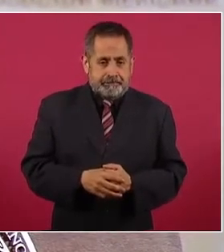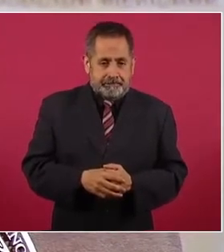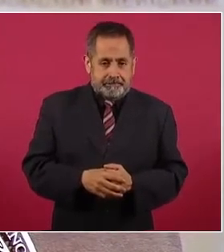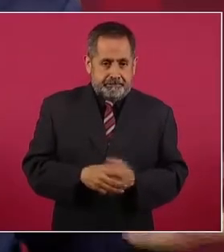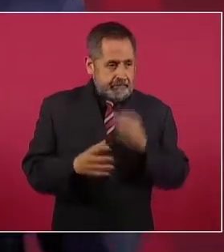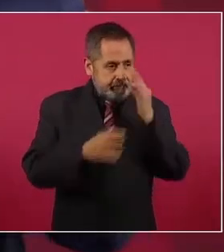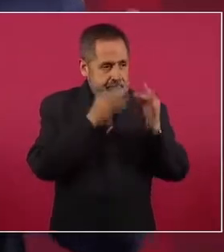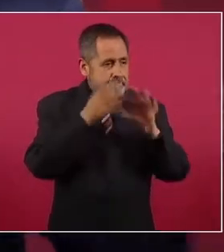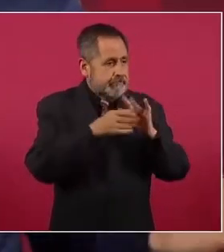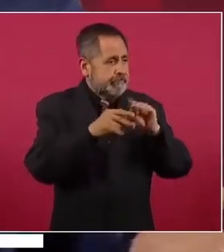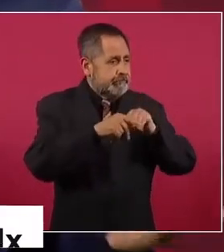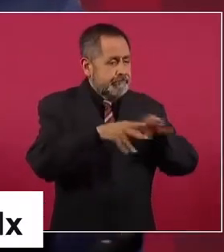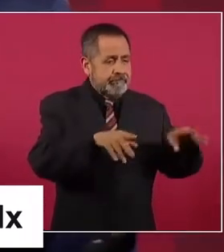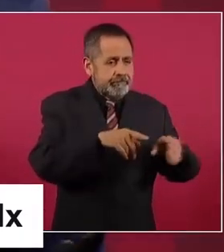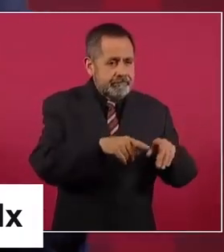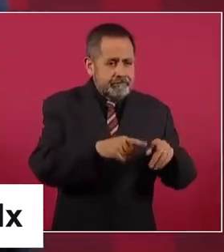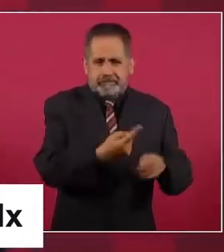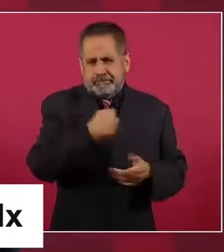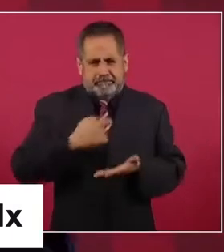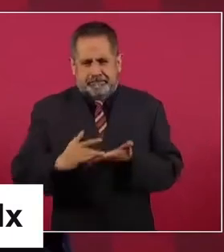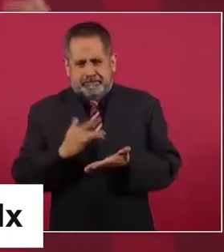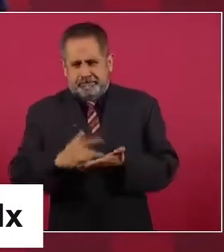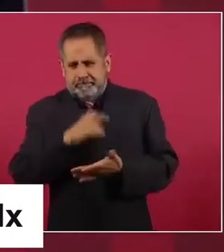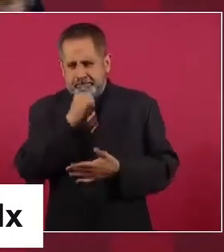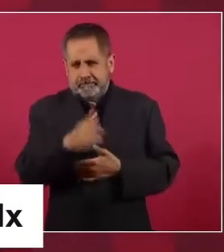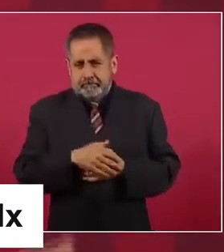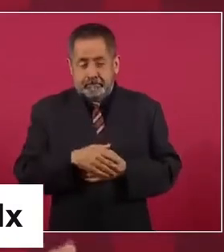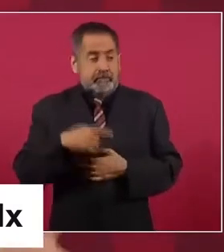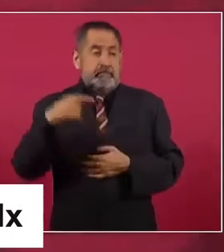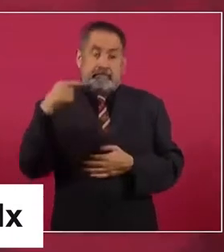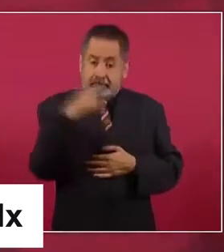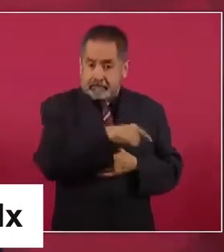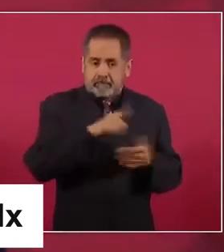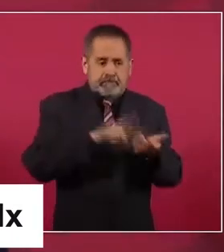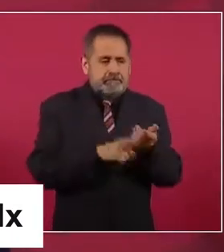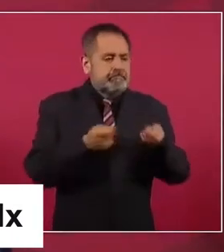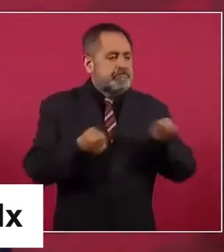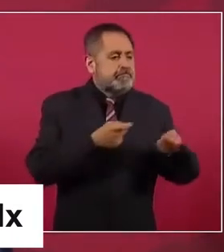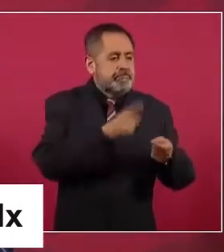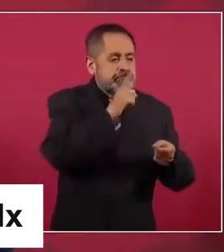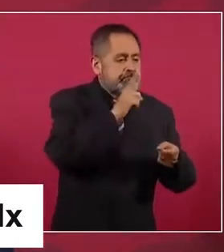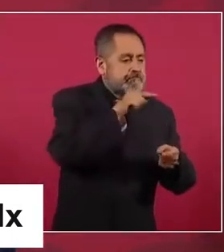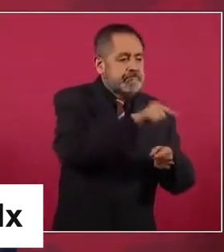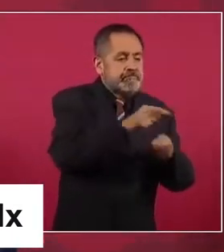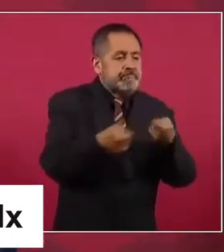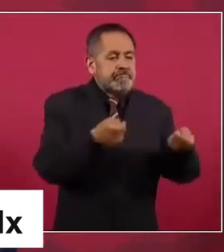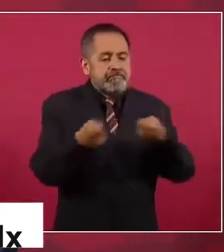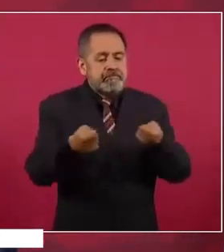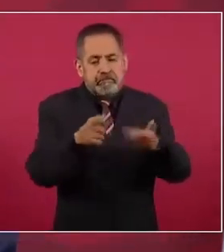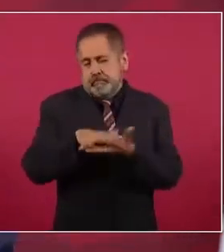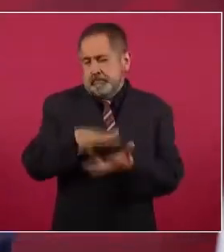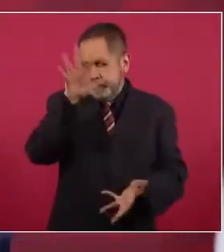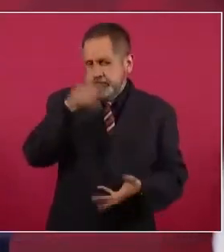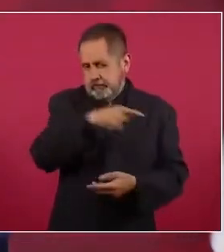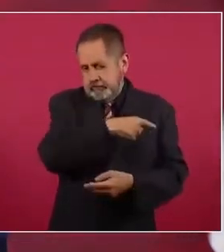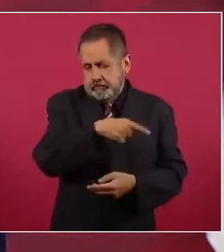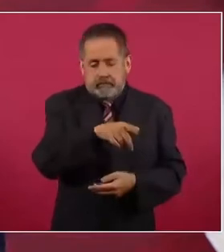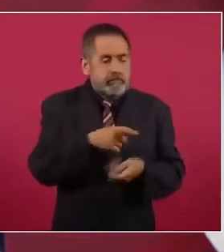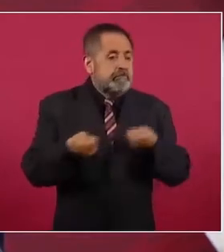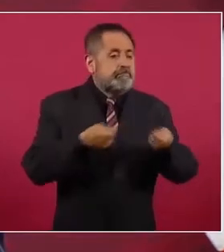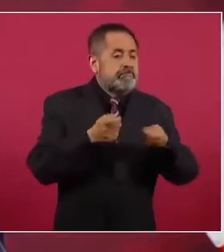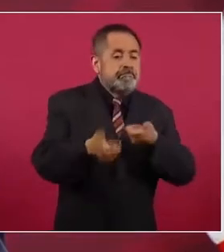Porque ellos saben perfectamente que no es así. Ellos controlan los medios de información, la mayoría.